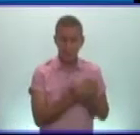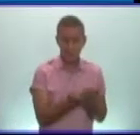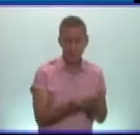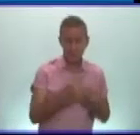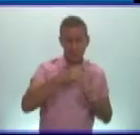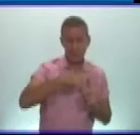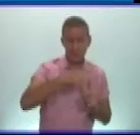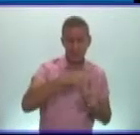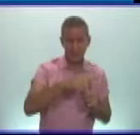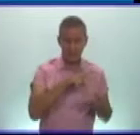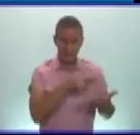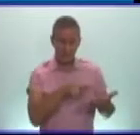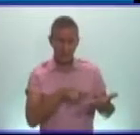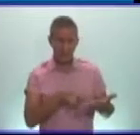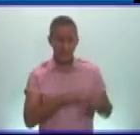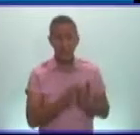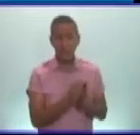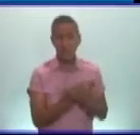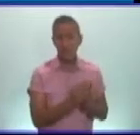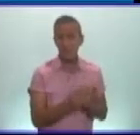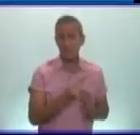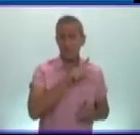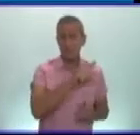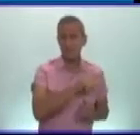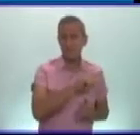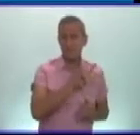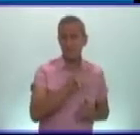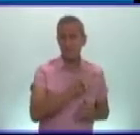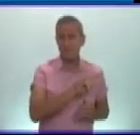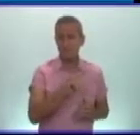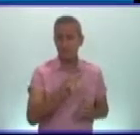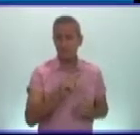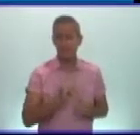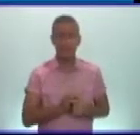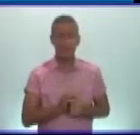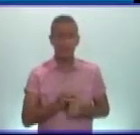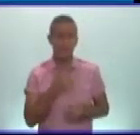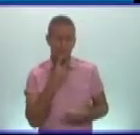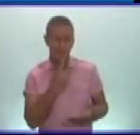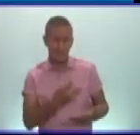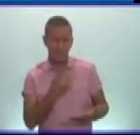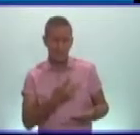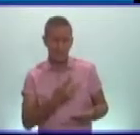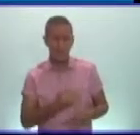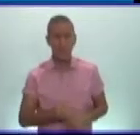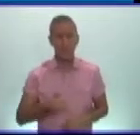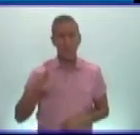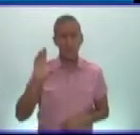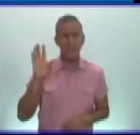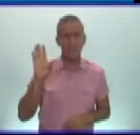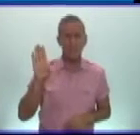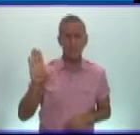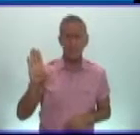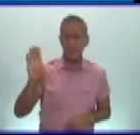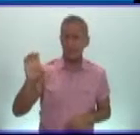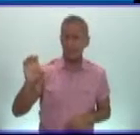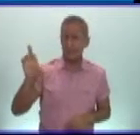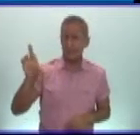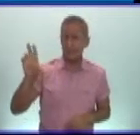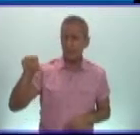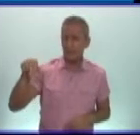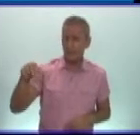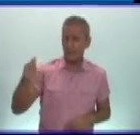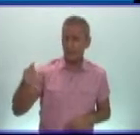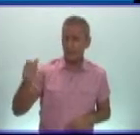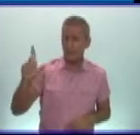de lectura en la página 199. Aquí vamos a ver la carta de Bernarda Toro de Gómez, Bernarda Toro, esposa